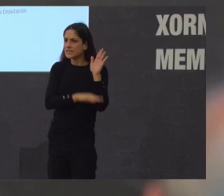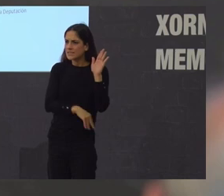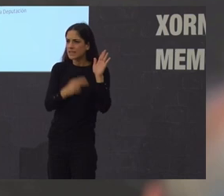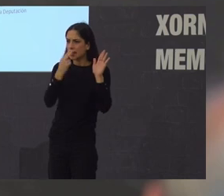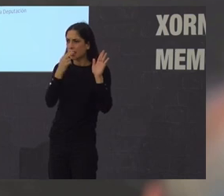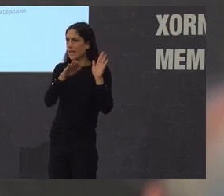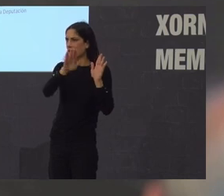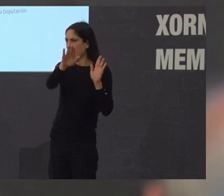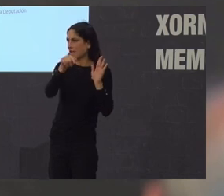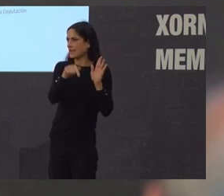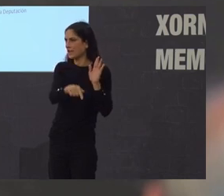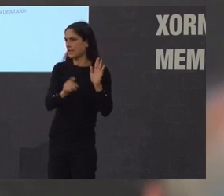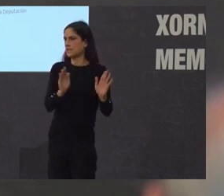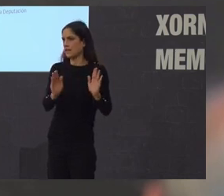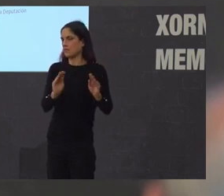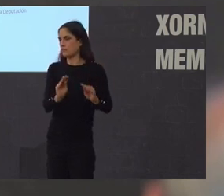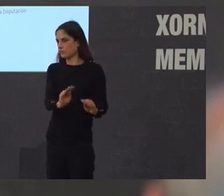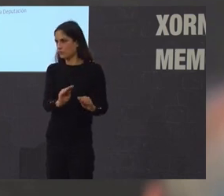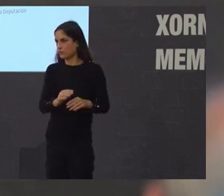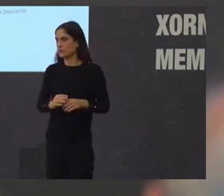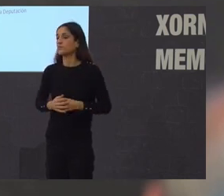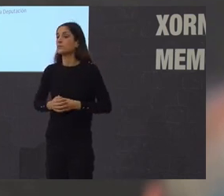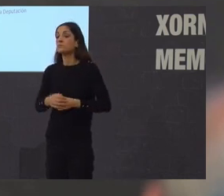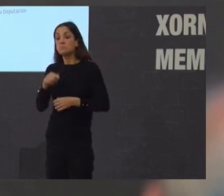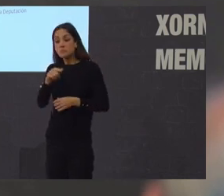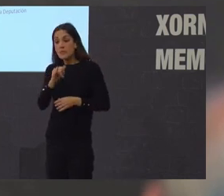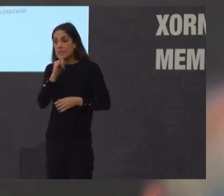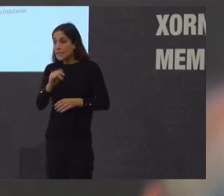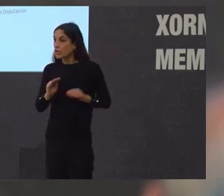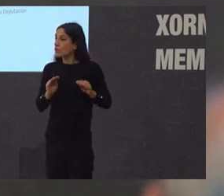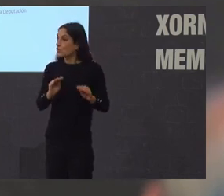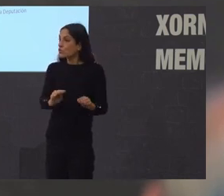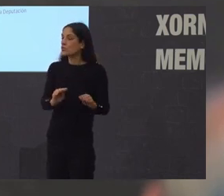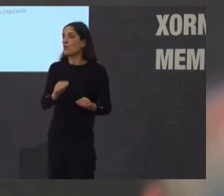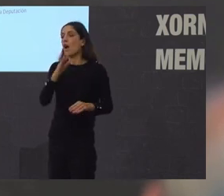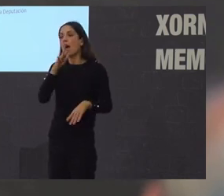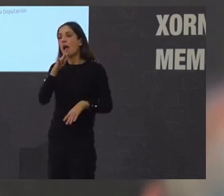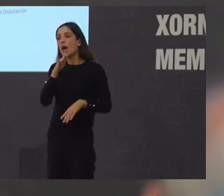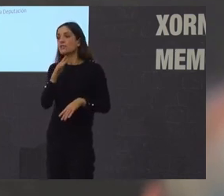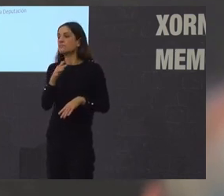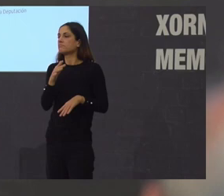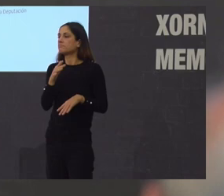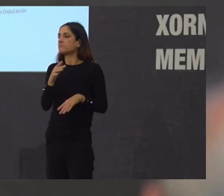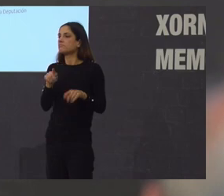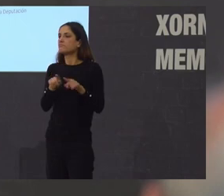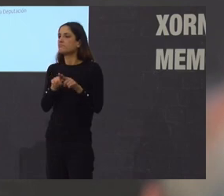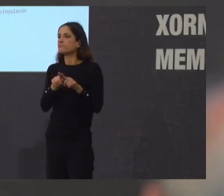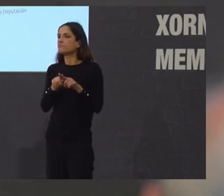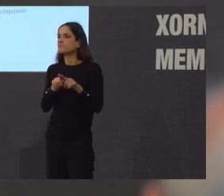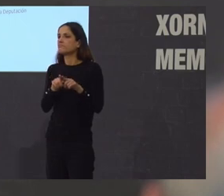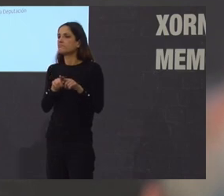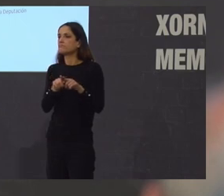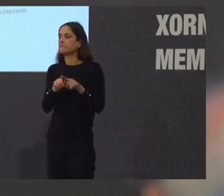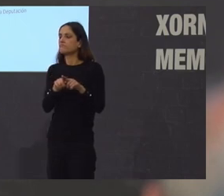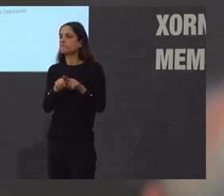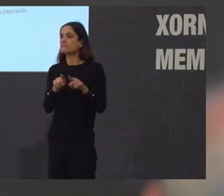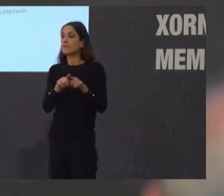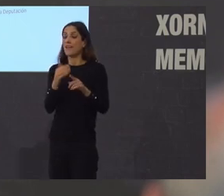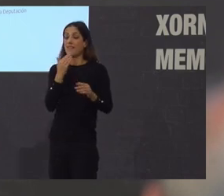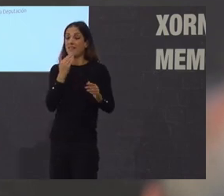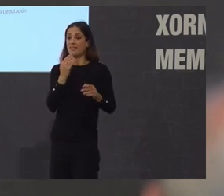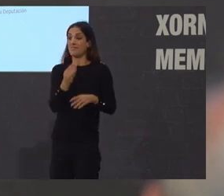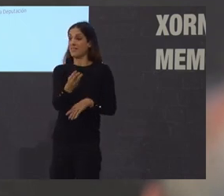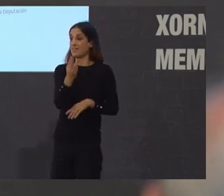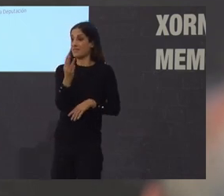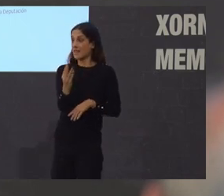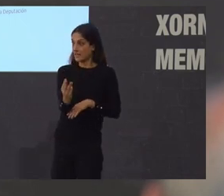Plaszów. Hans Frank era el gobernador general de Polonia. Pues el hijo vive el pasado, tenía 3 años cuando vivía, o sea, no tenía ningún tipo de